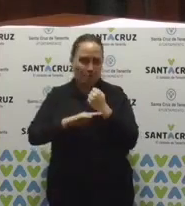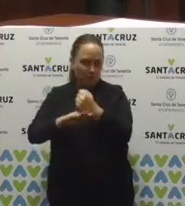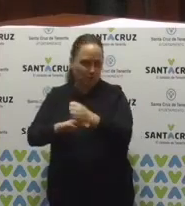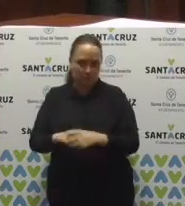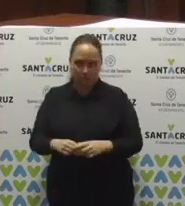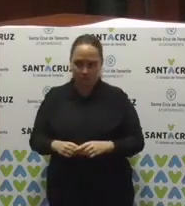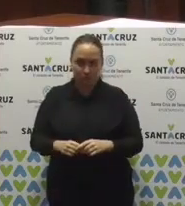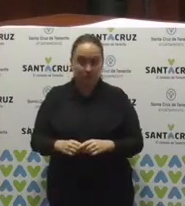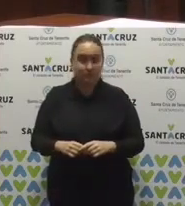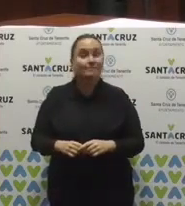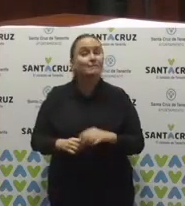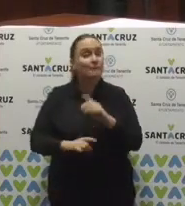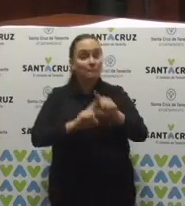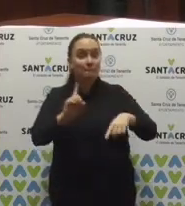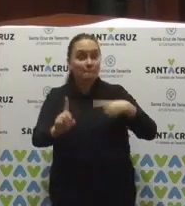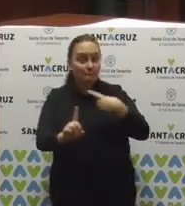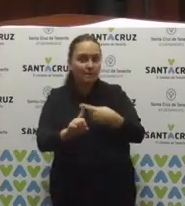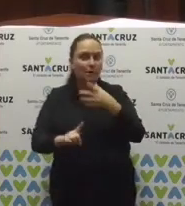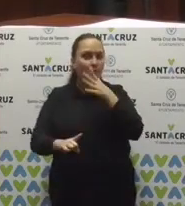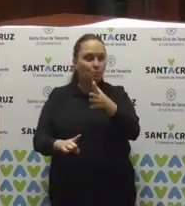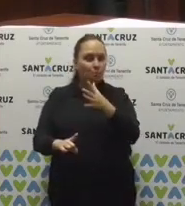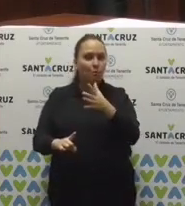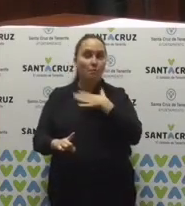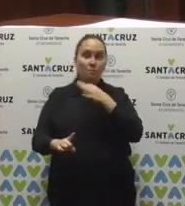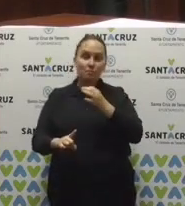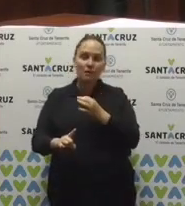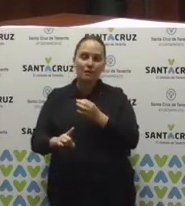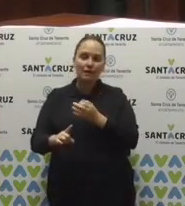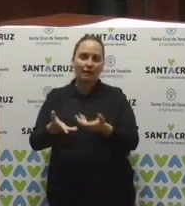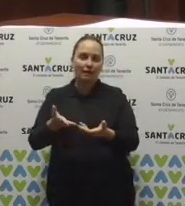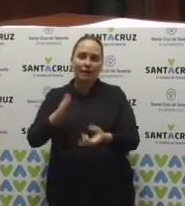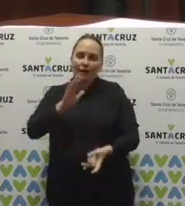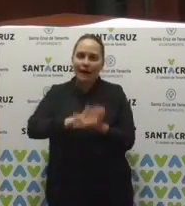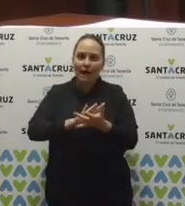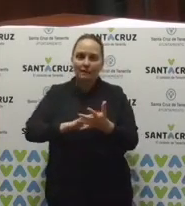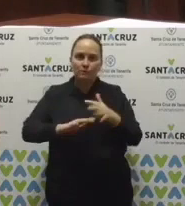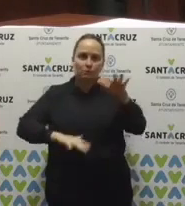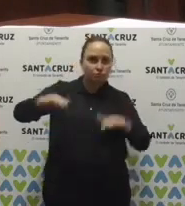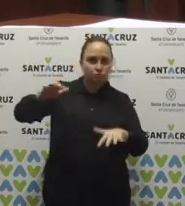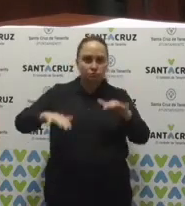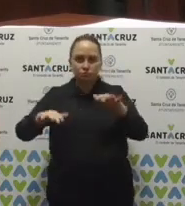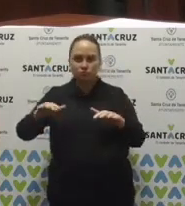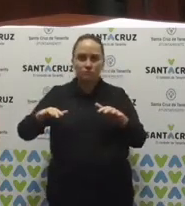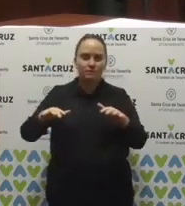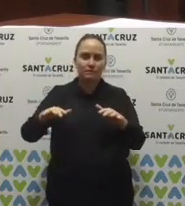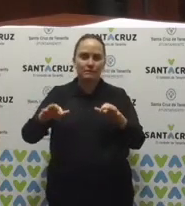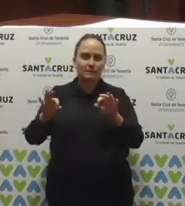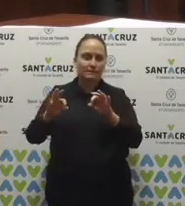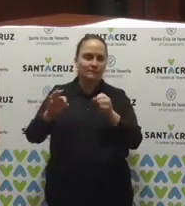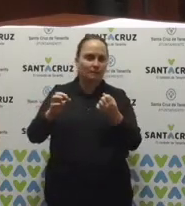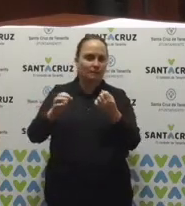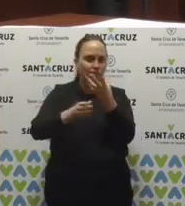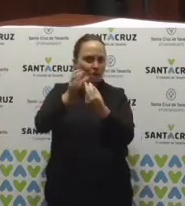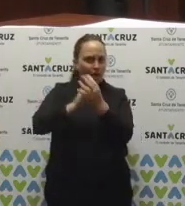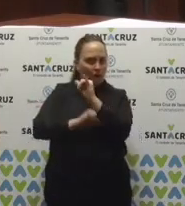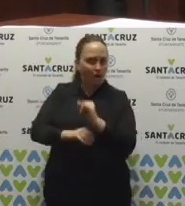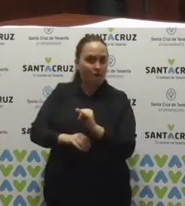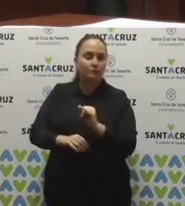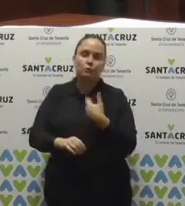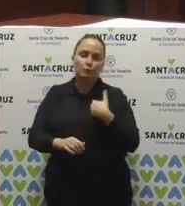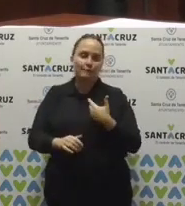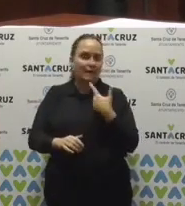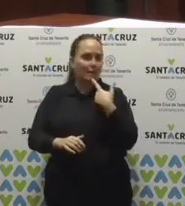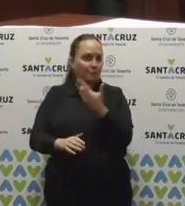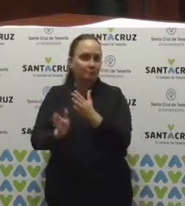además porque además de la insostenibilidad legal de la propuesta yo le emplazó para no reiterar a que acuda a